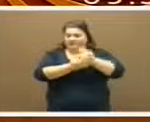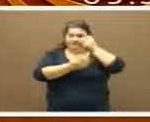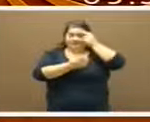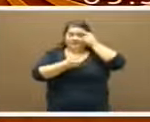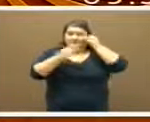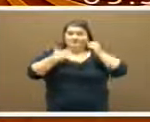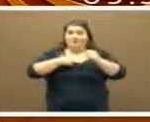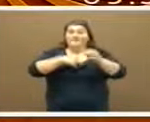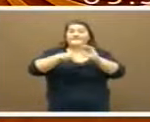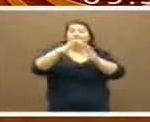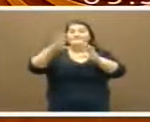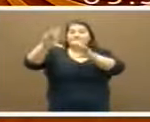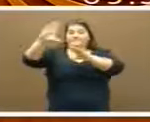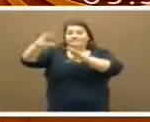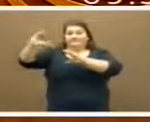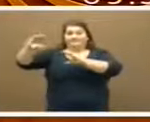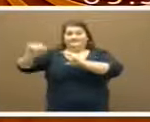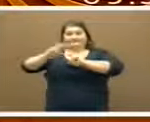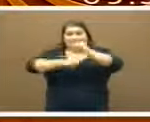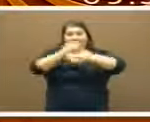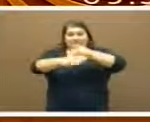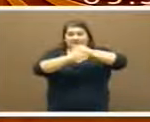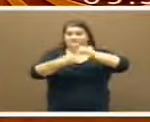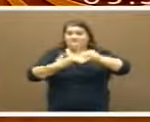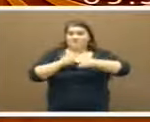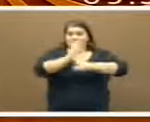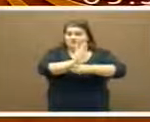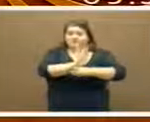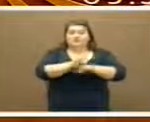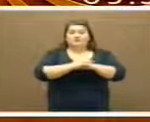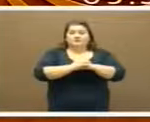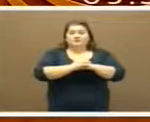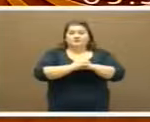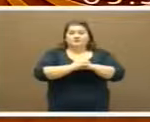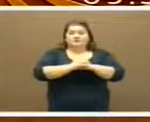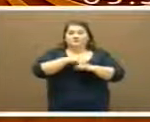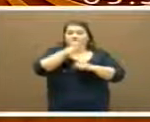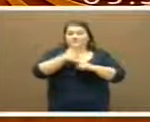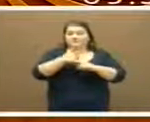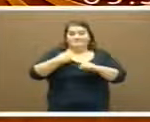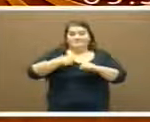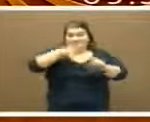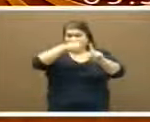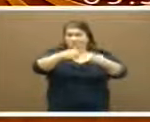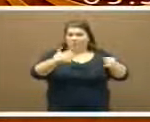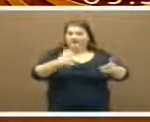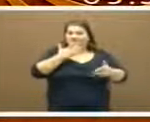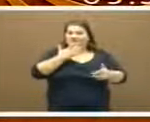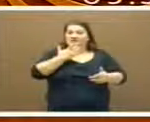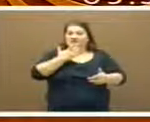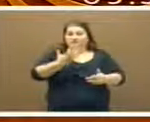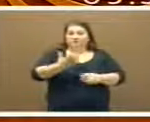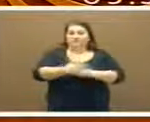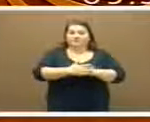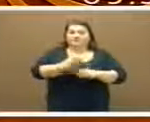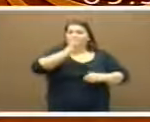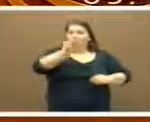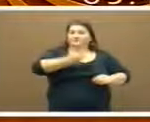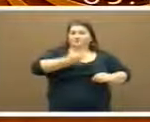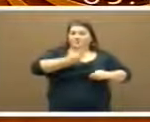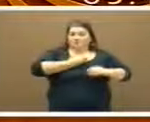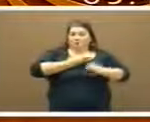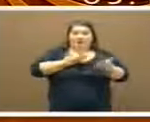cada una de las bajas que proponen en sus enmiendas, parece que no quedan claro cuál es el objeto, si es ayudar a los ayuntamientos, a las empresas,